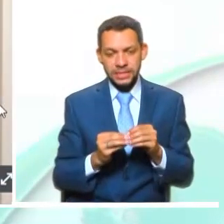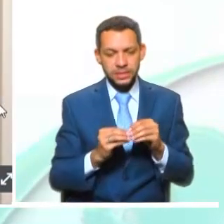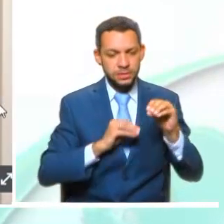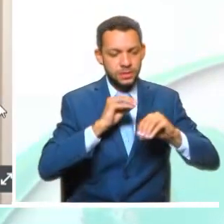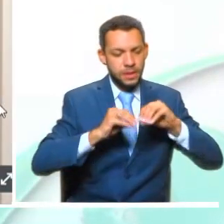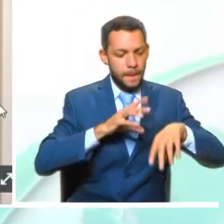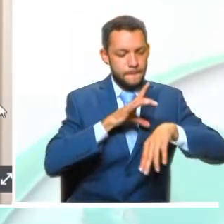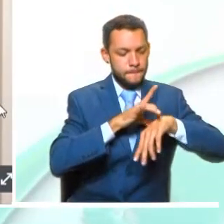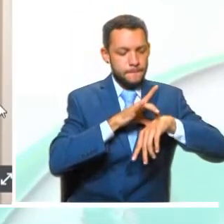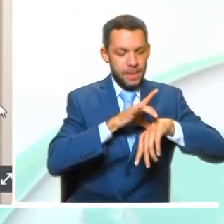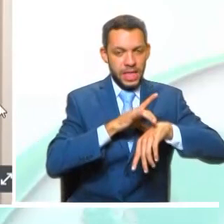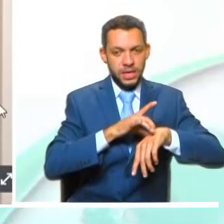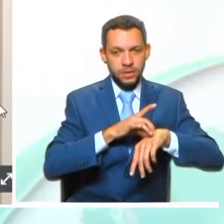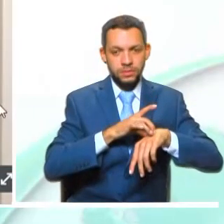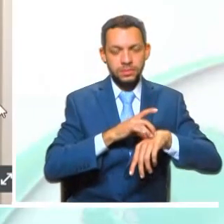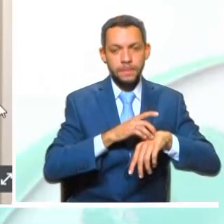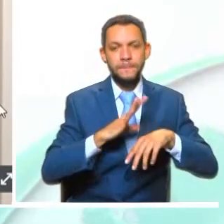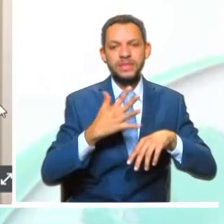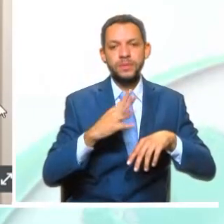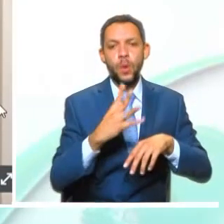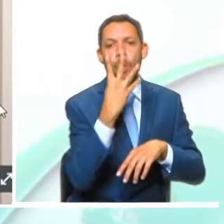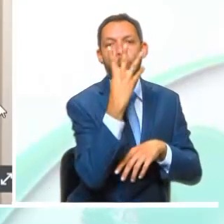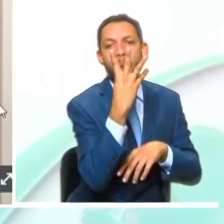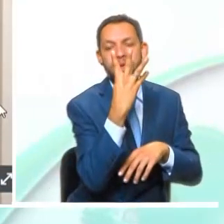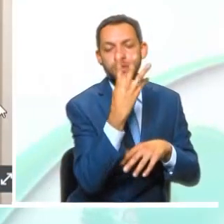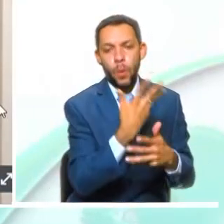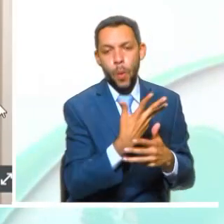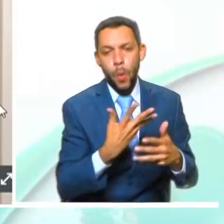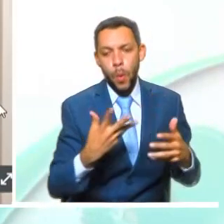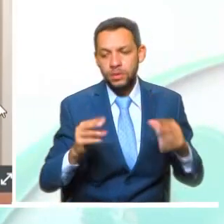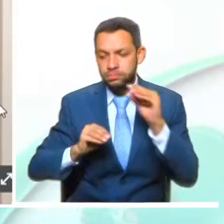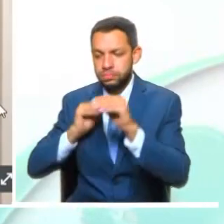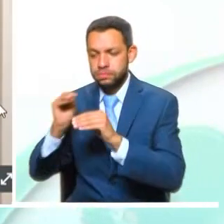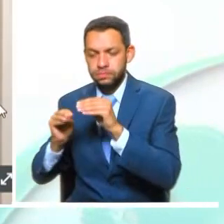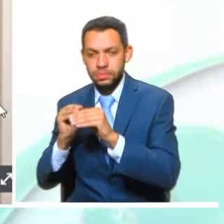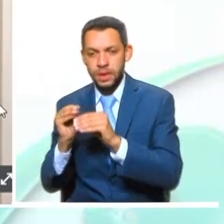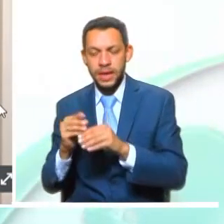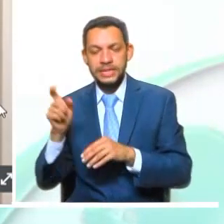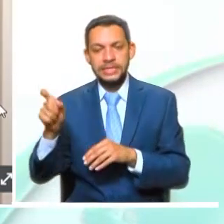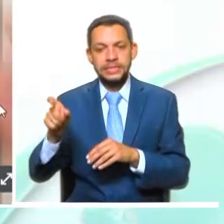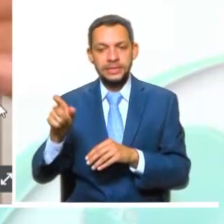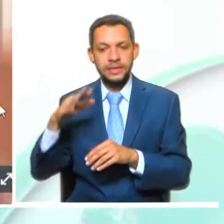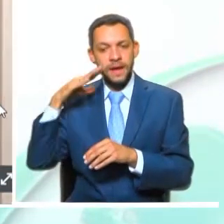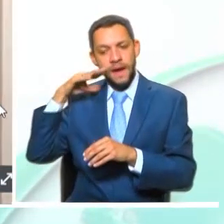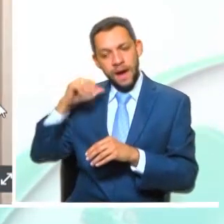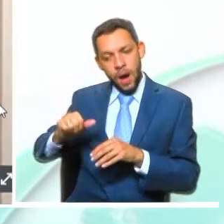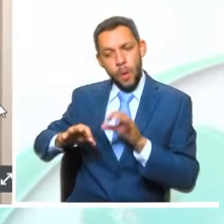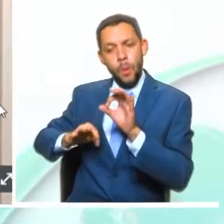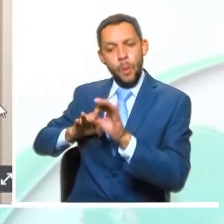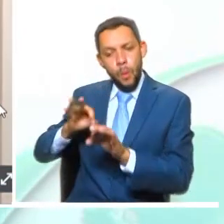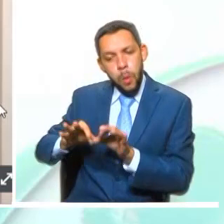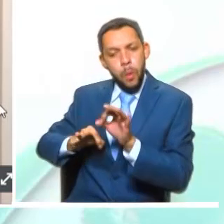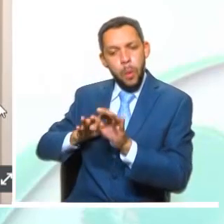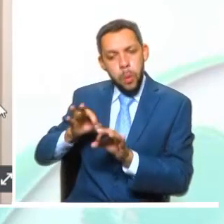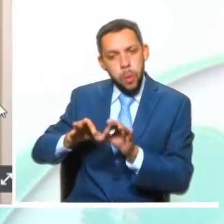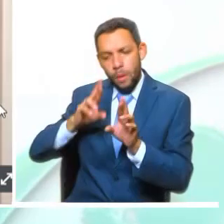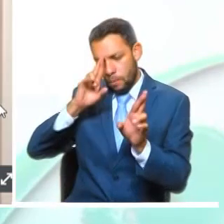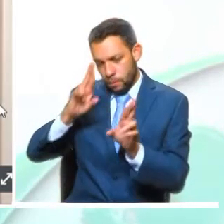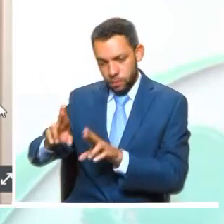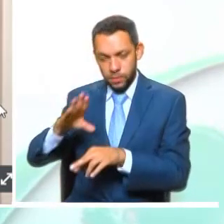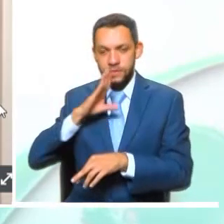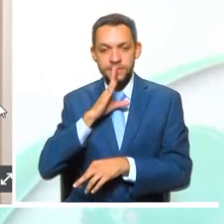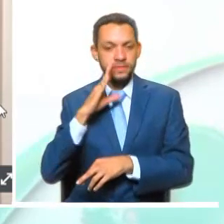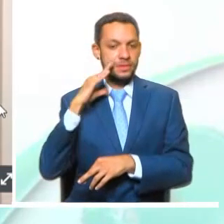a eso tiene que llegar la mujer es el amor a la mamá es el amor a la pareja es el amor al ser humano llamado mujer